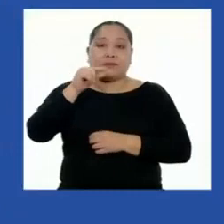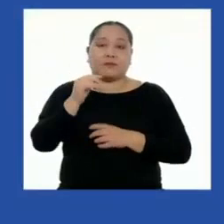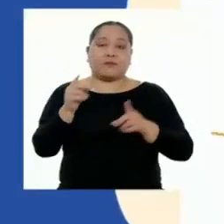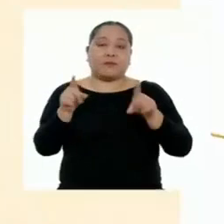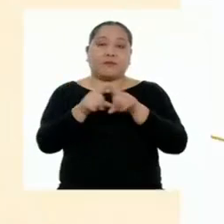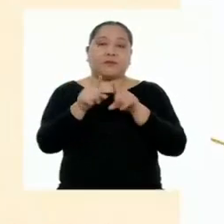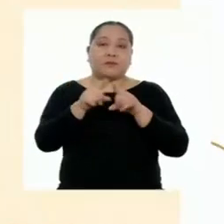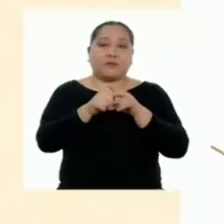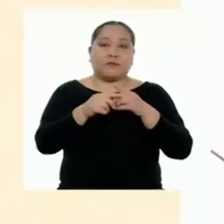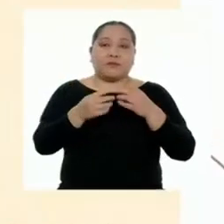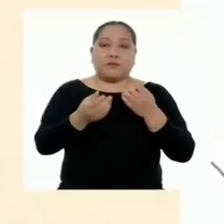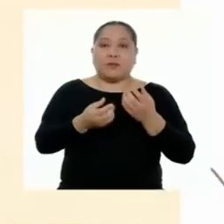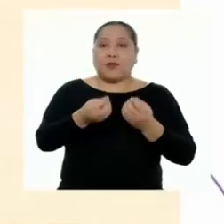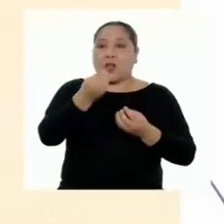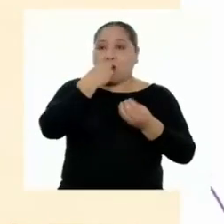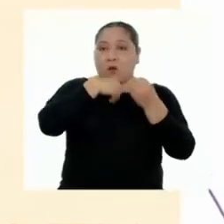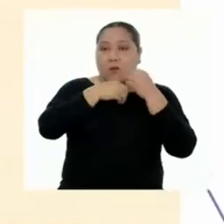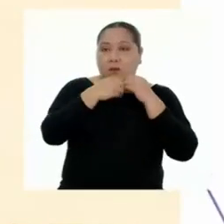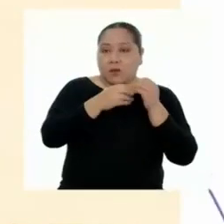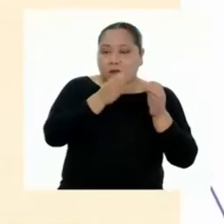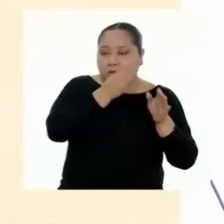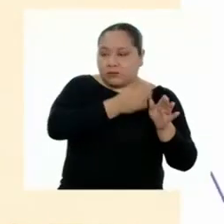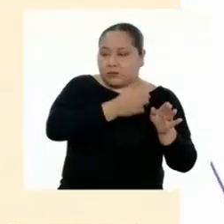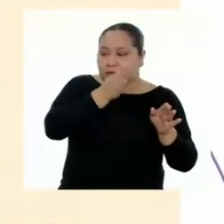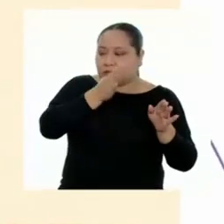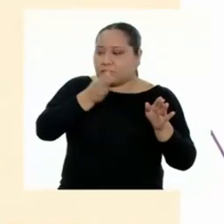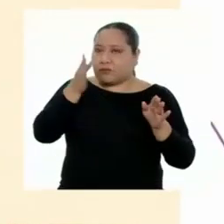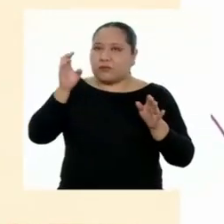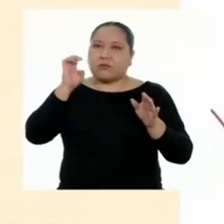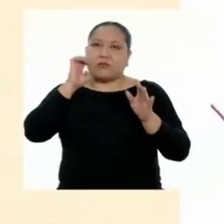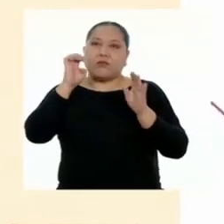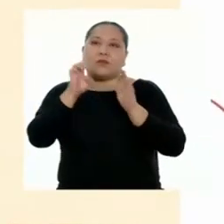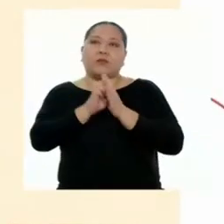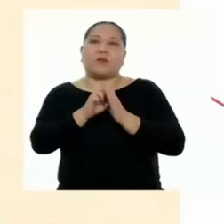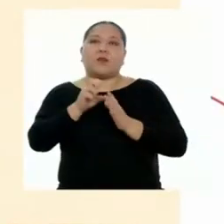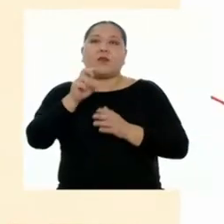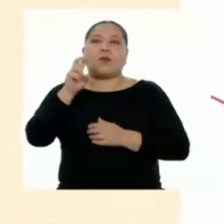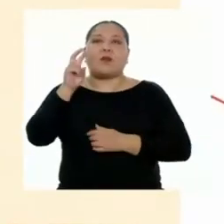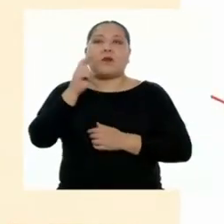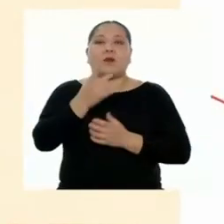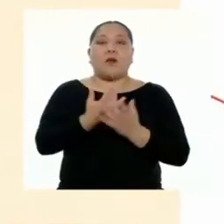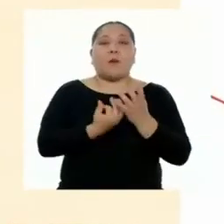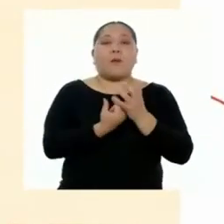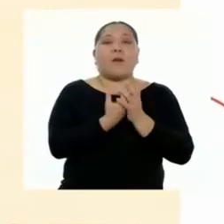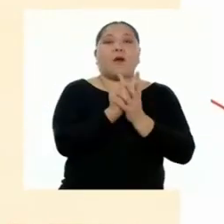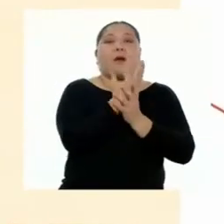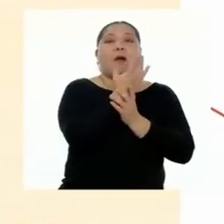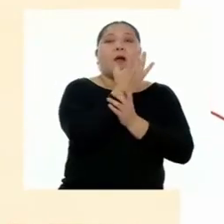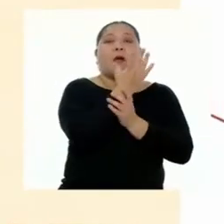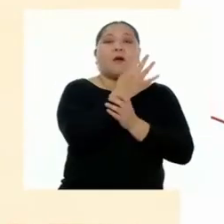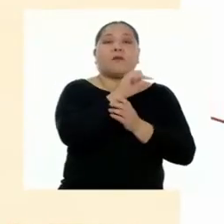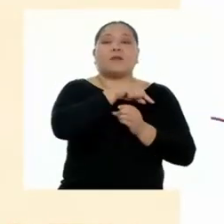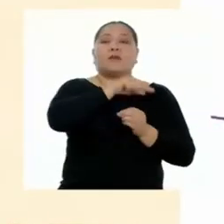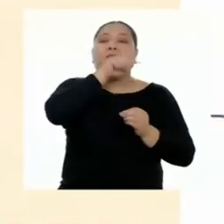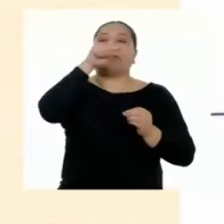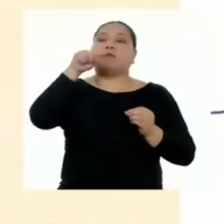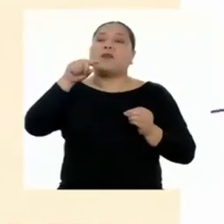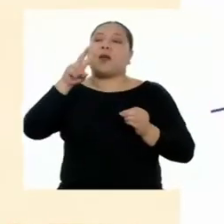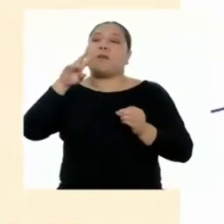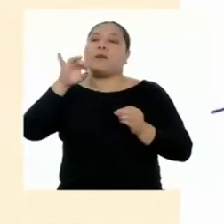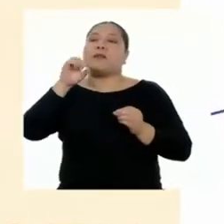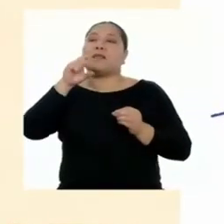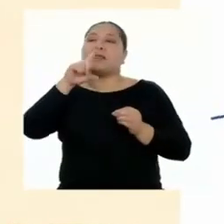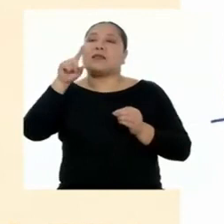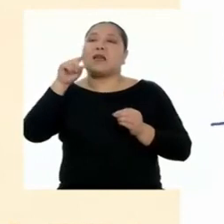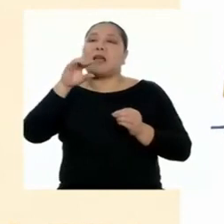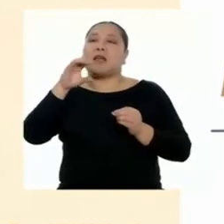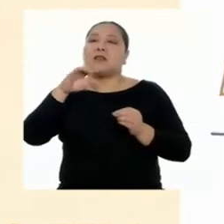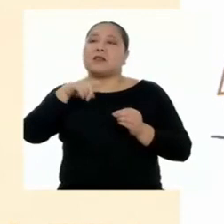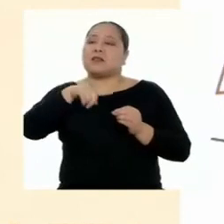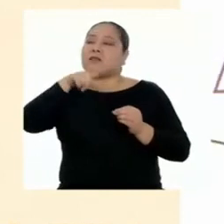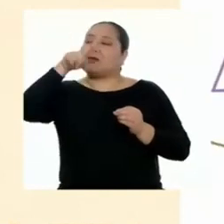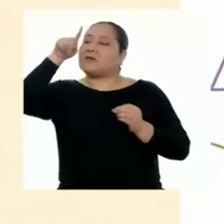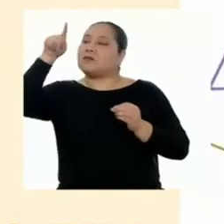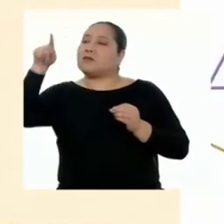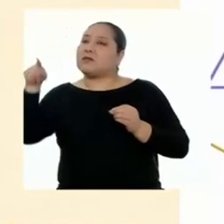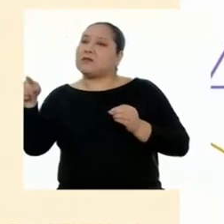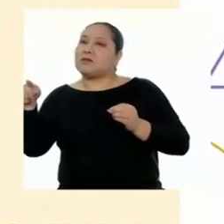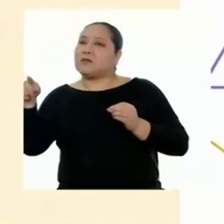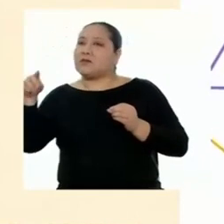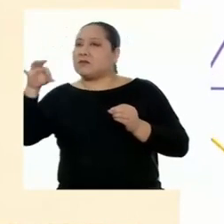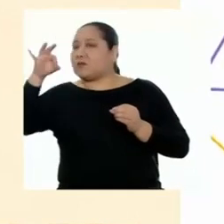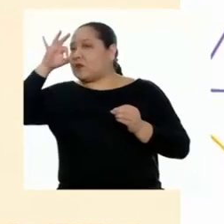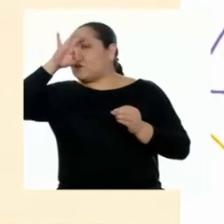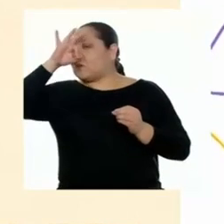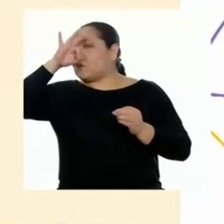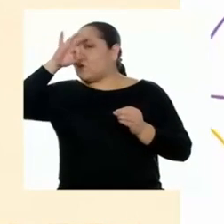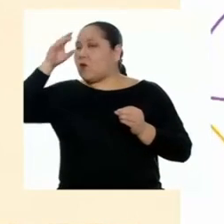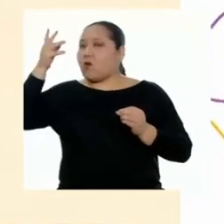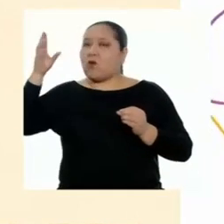otro. Por ejemplo, una vizcacha come las hierbas y semillas. A su vez, son comidas por su depredador,